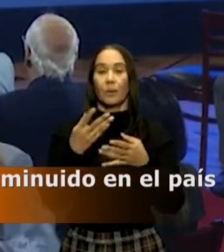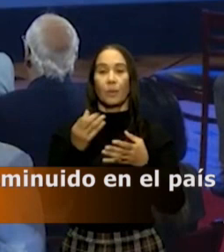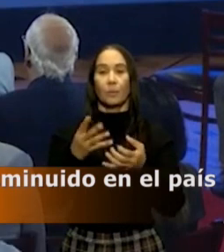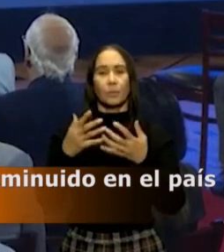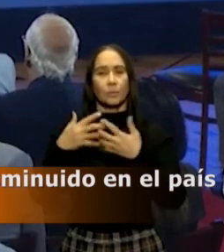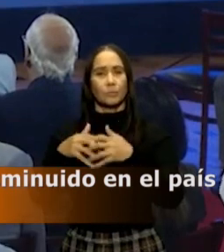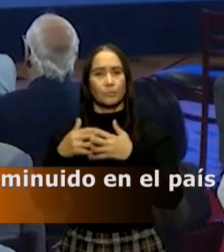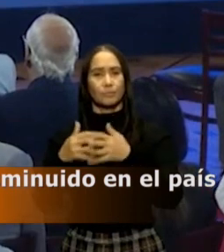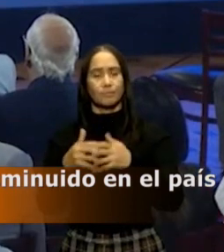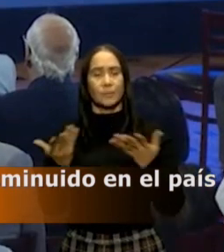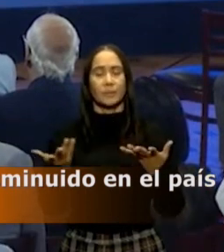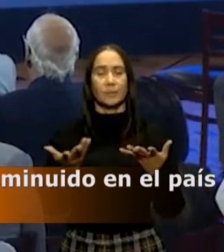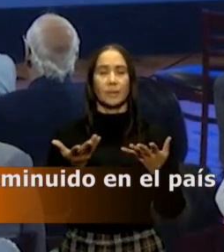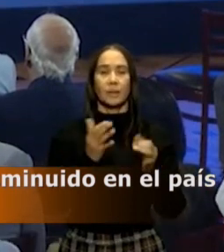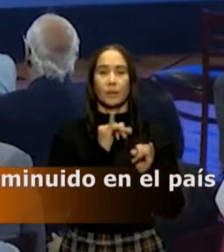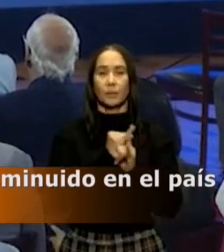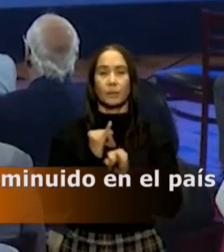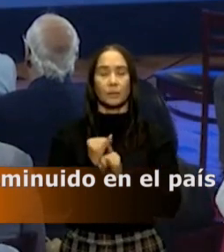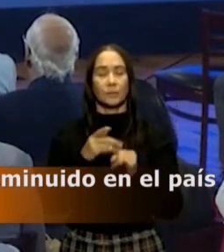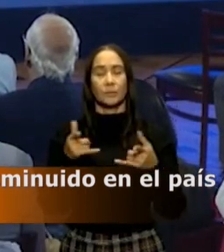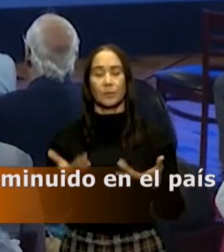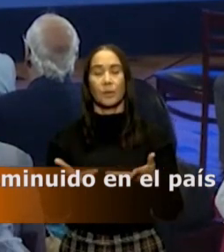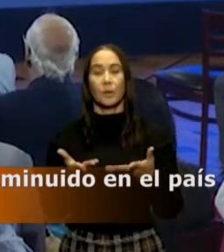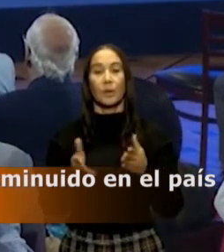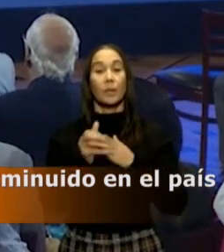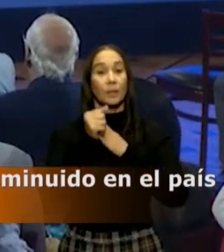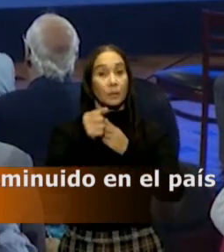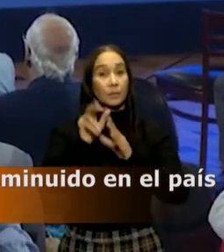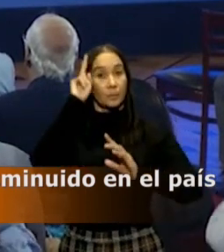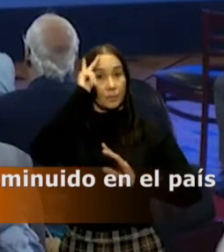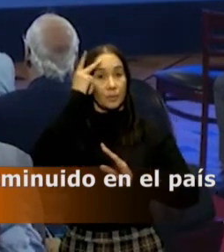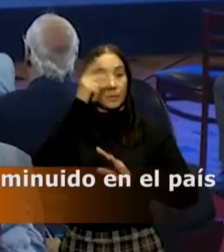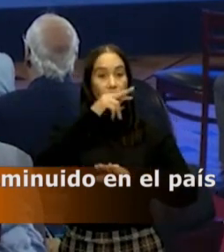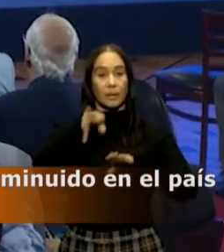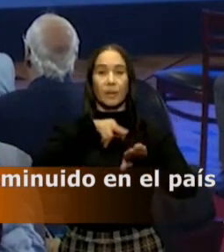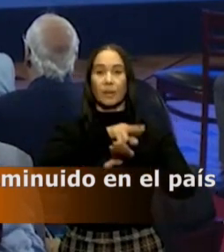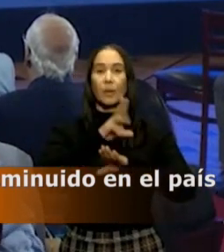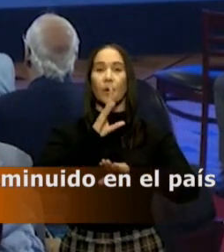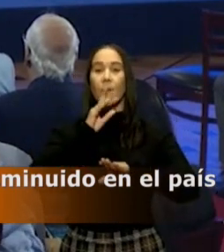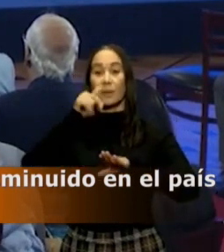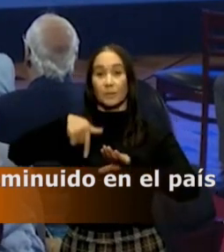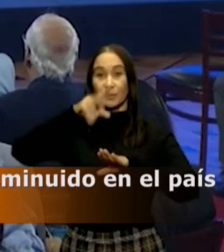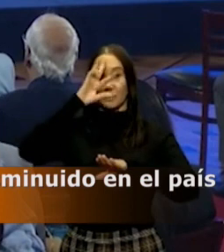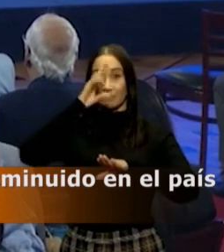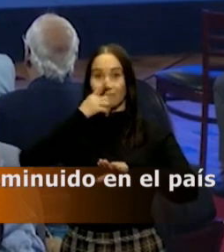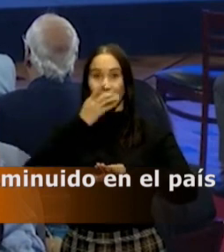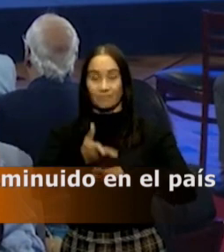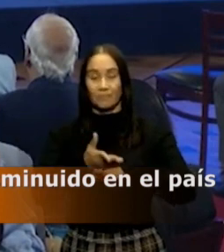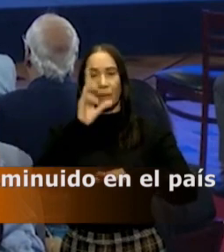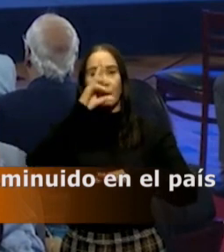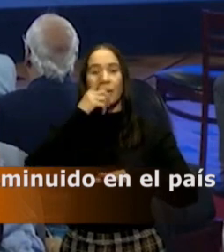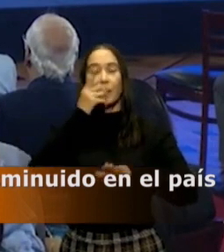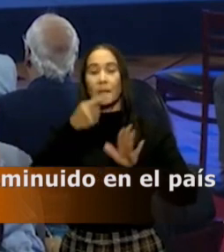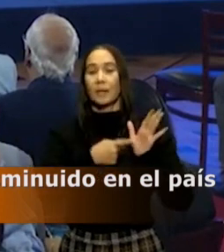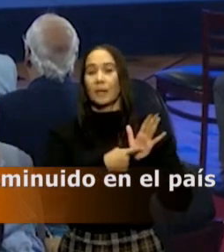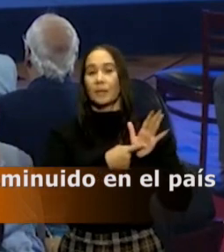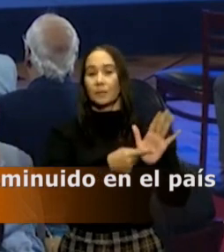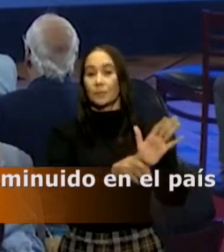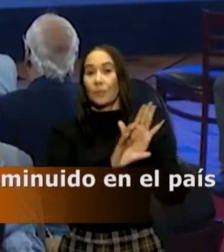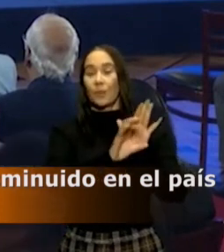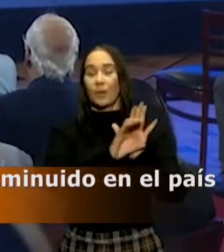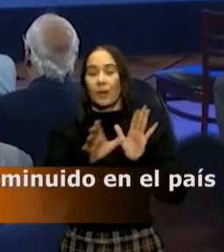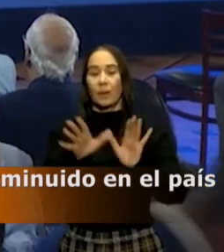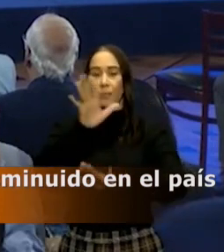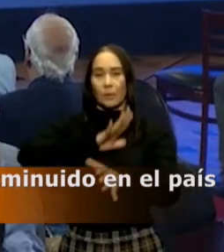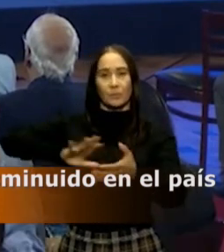22249 7 nuevos empleos los cuales representan un 74 por de los empleos formales de la